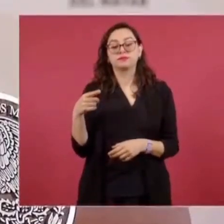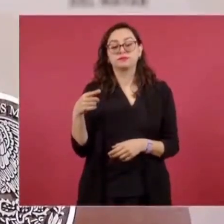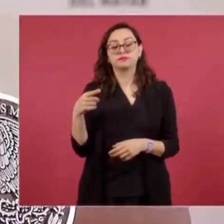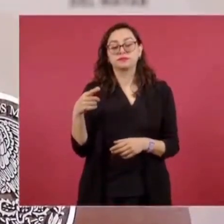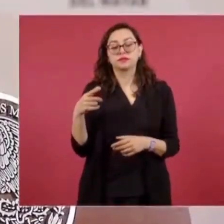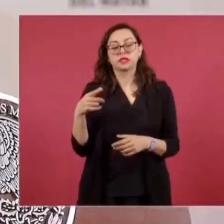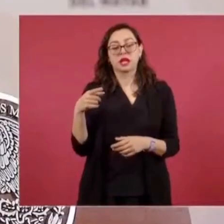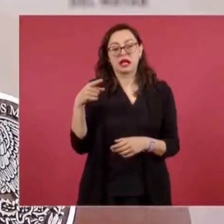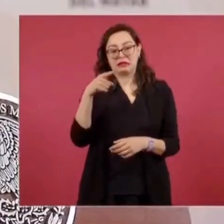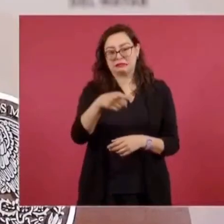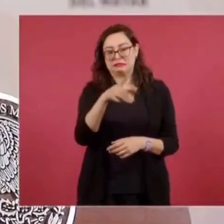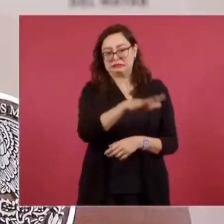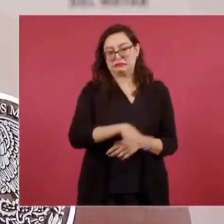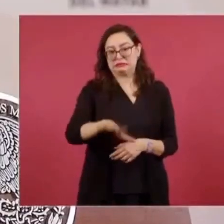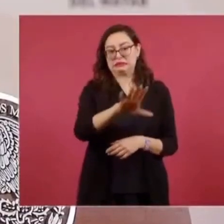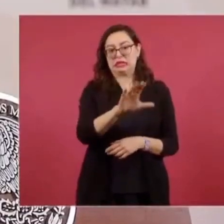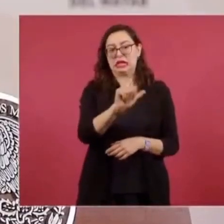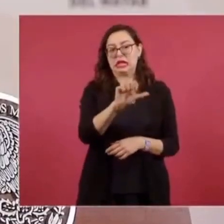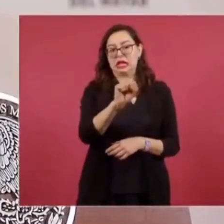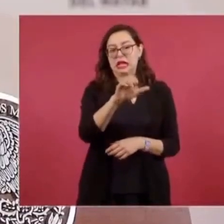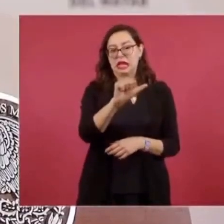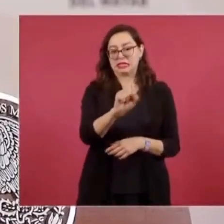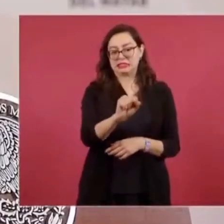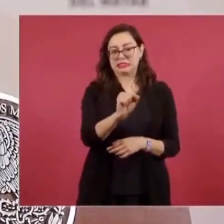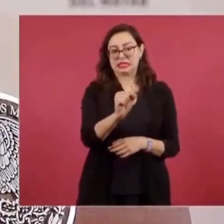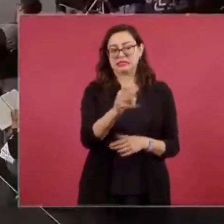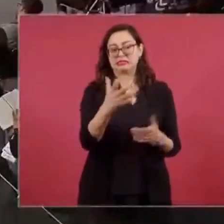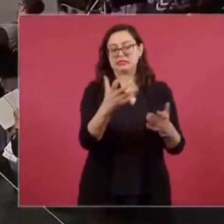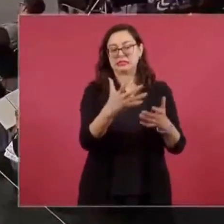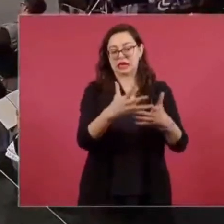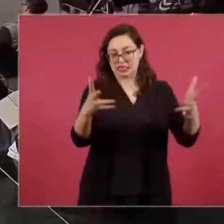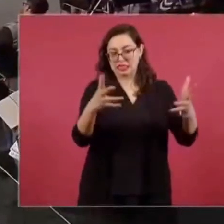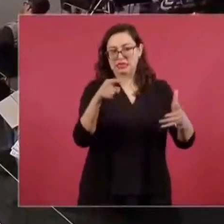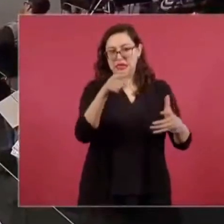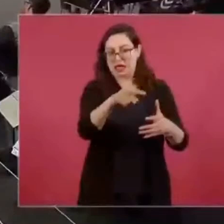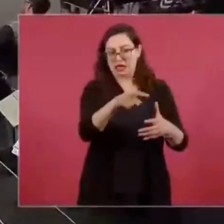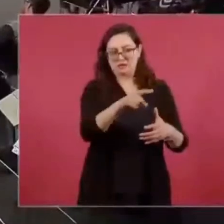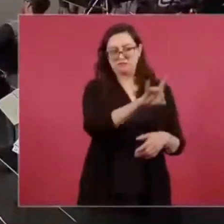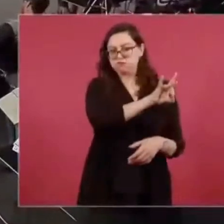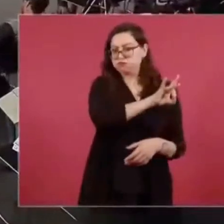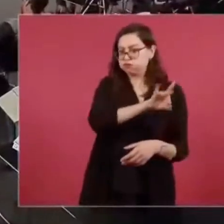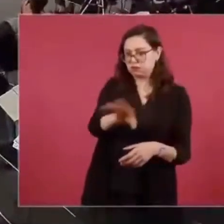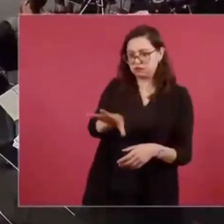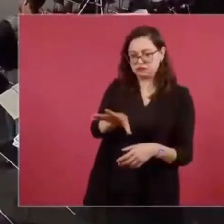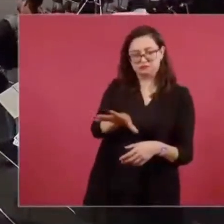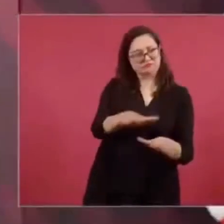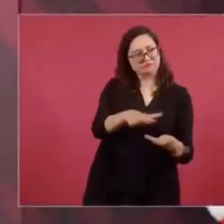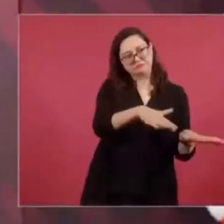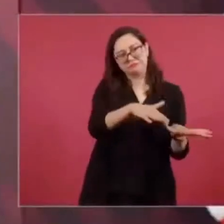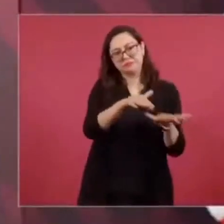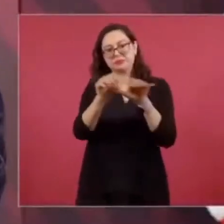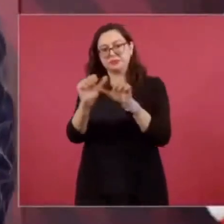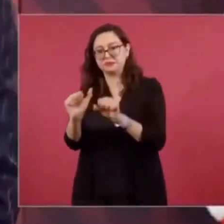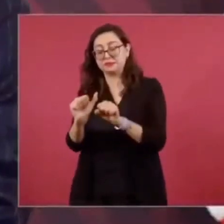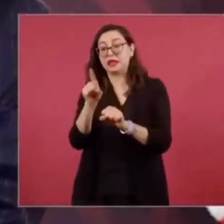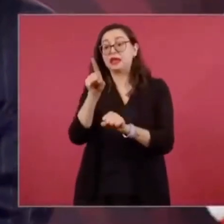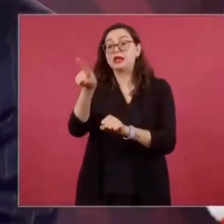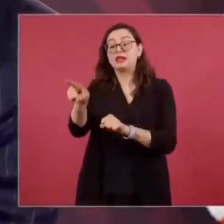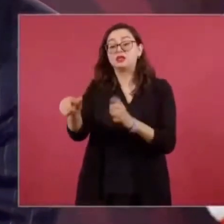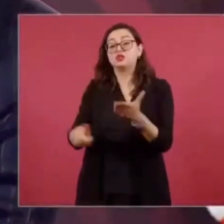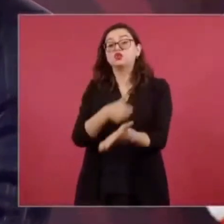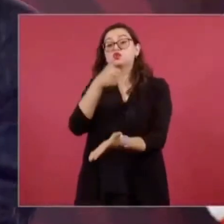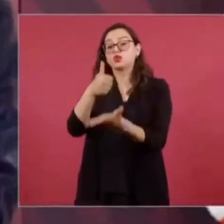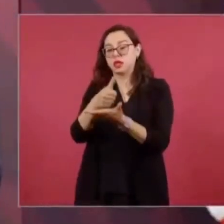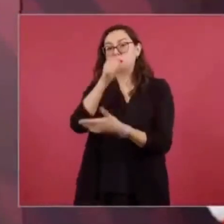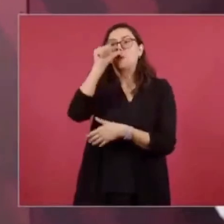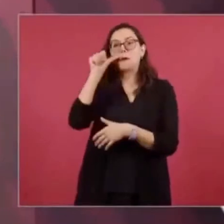monta el cerco para la toma de Ciudad Juárez. Esa batalla fue decisiva, con el apoyo